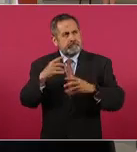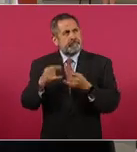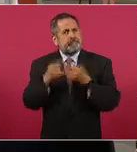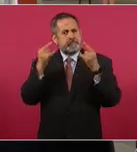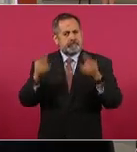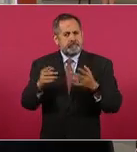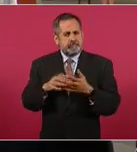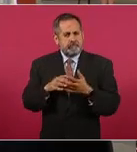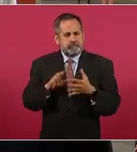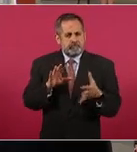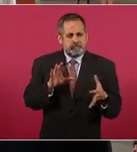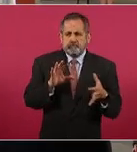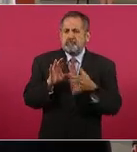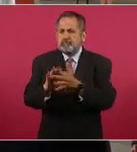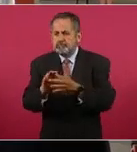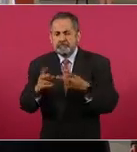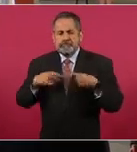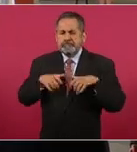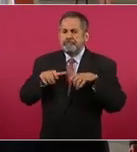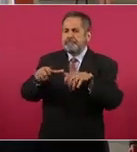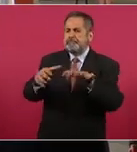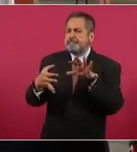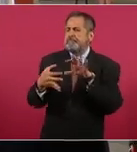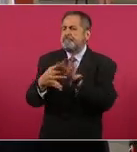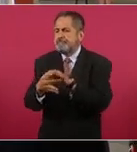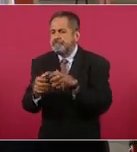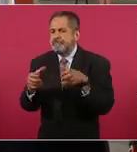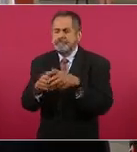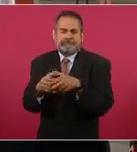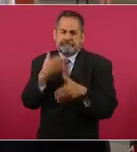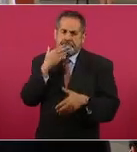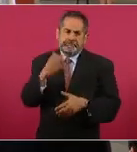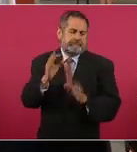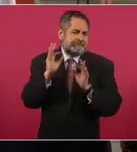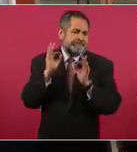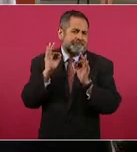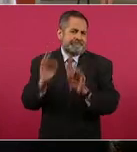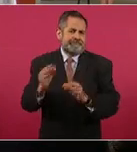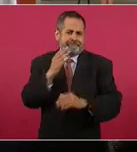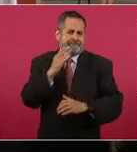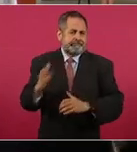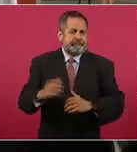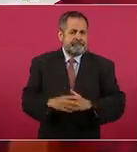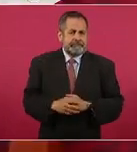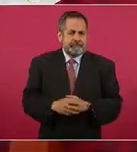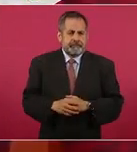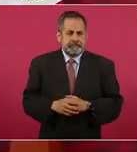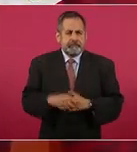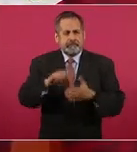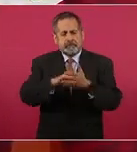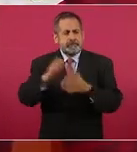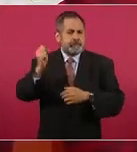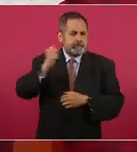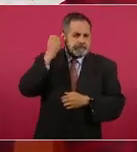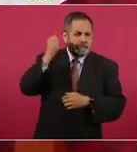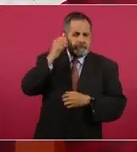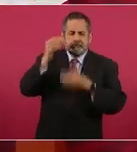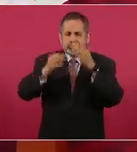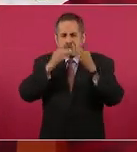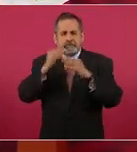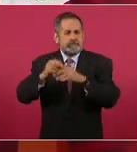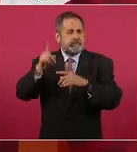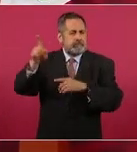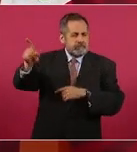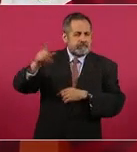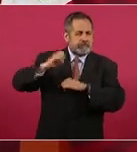de cercanía al pueblo muy grande, ¿no? Si tomamos las conferencias episcopales, ¿no?